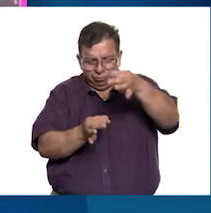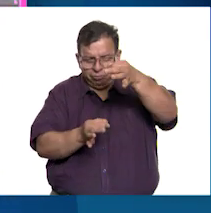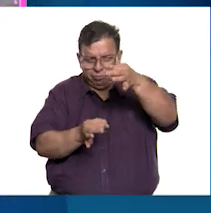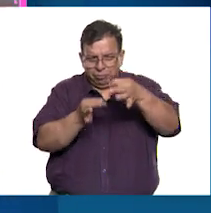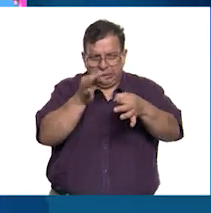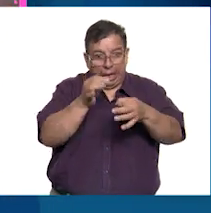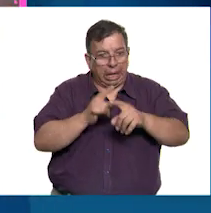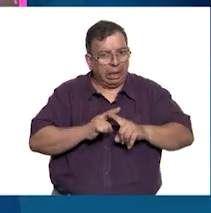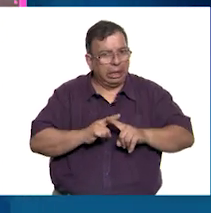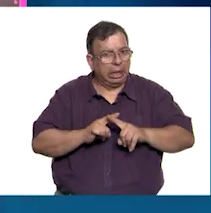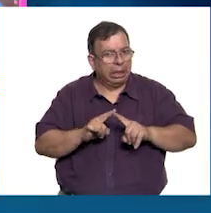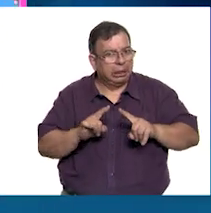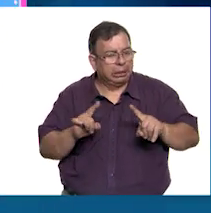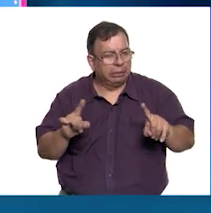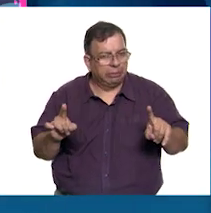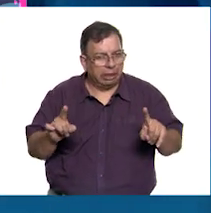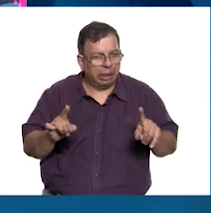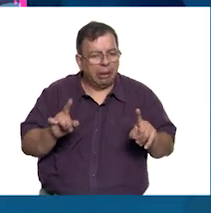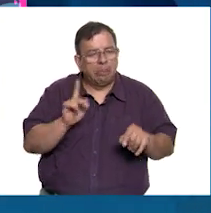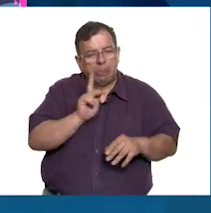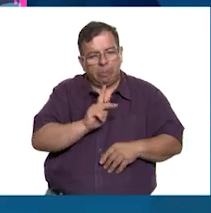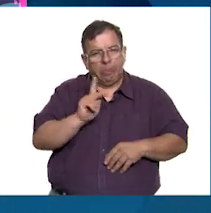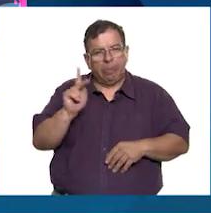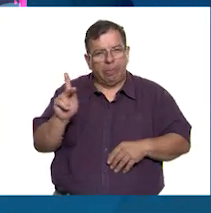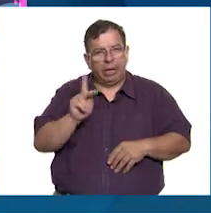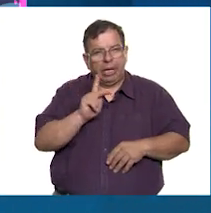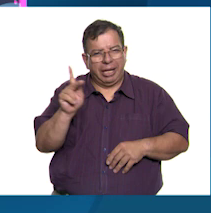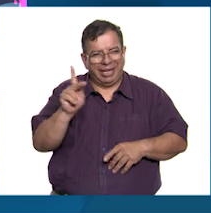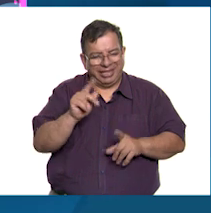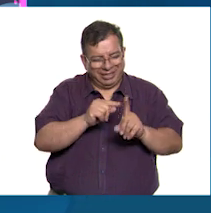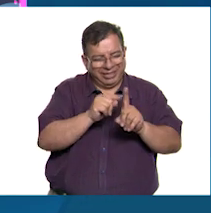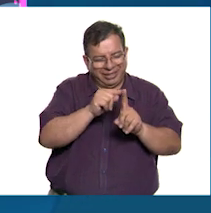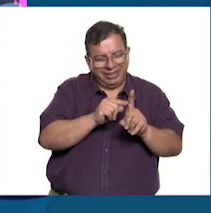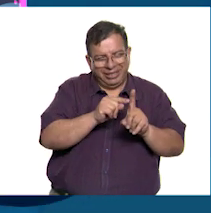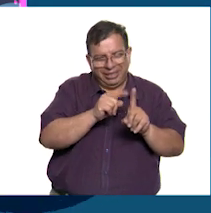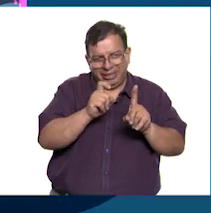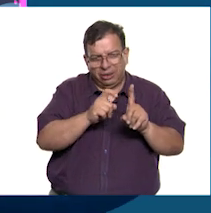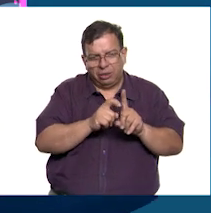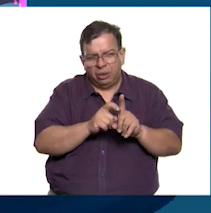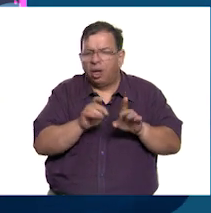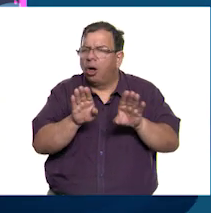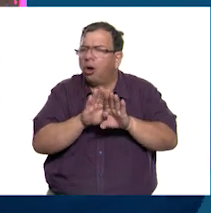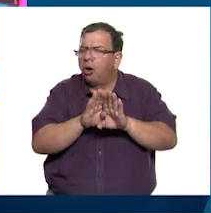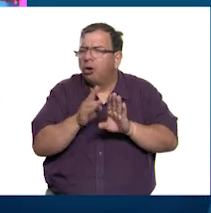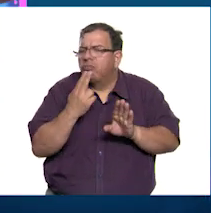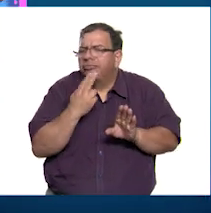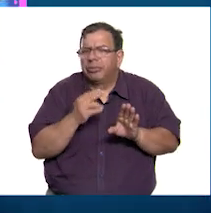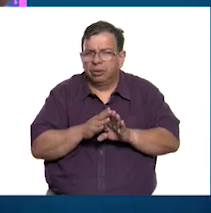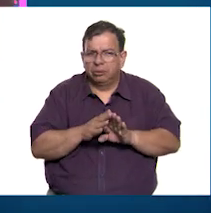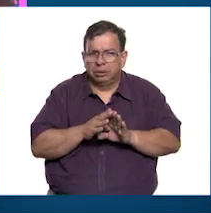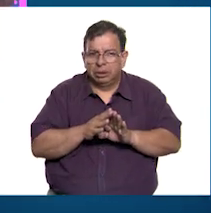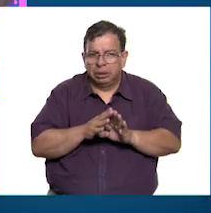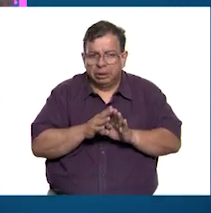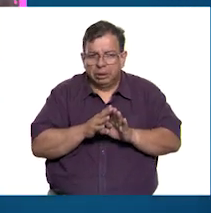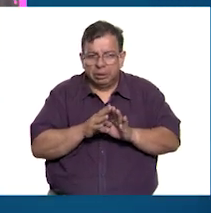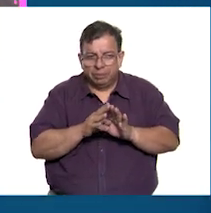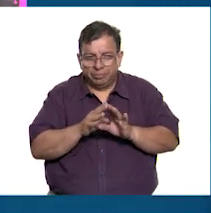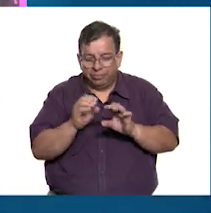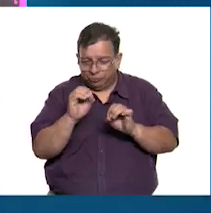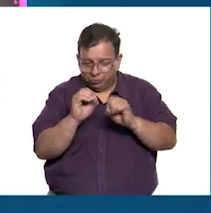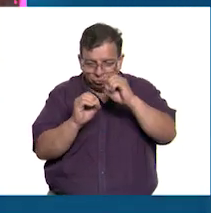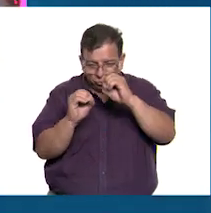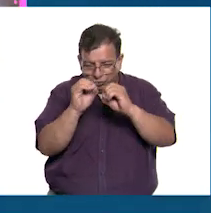muy diferentes y muy parecidos al mismo tiempo a los termómetros líquidos. ¿Cómo funcionan? Cada una de estas